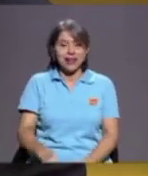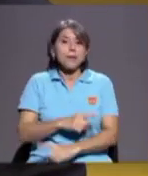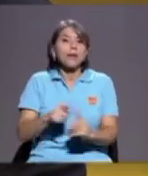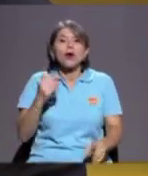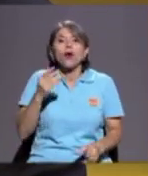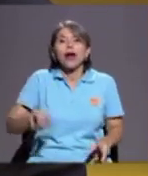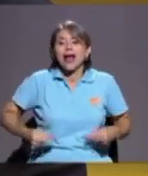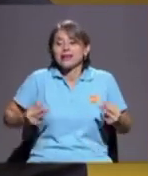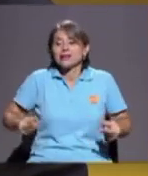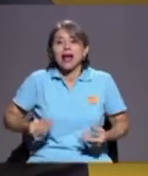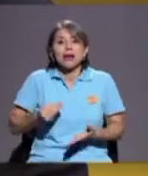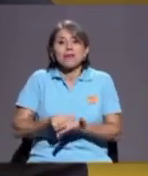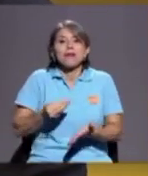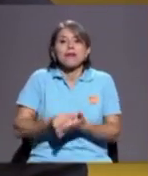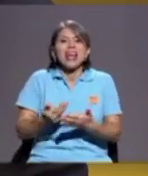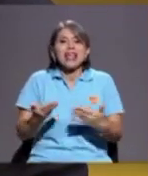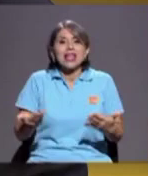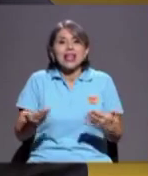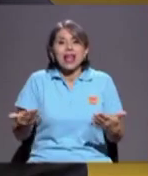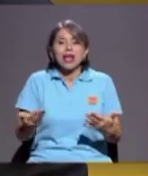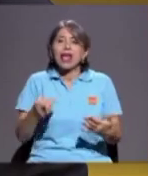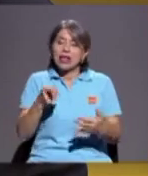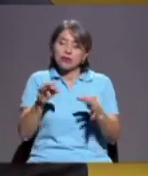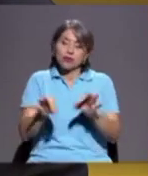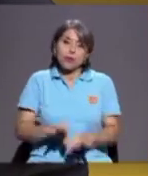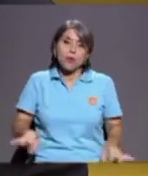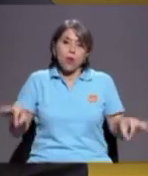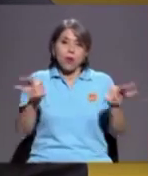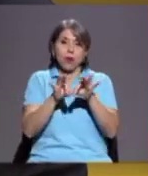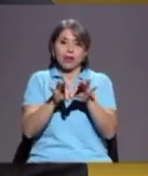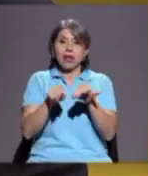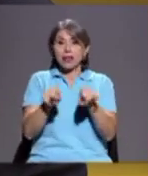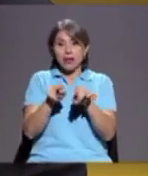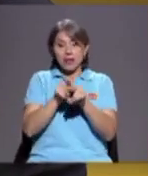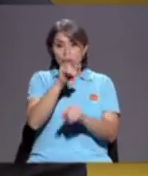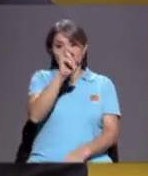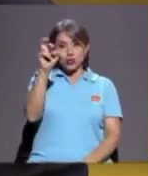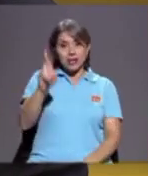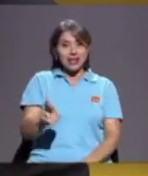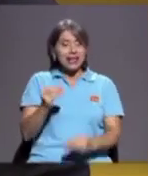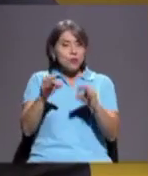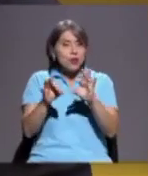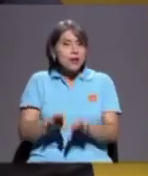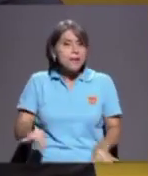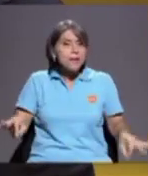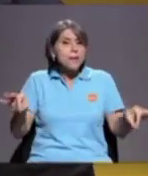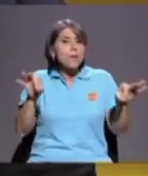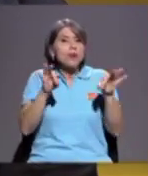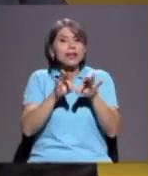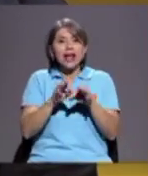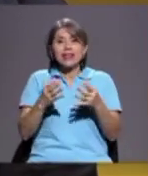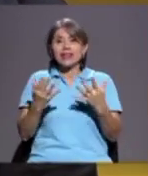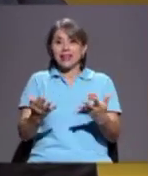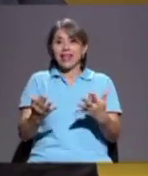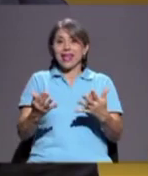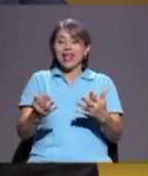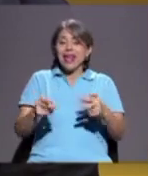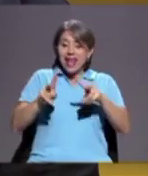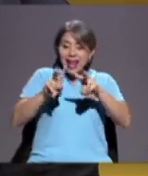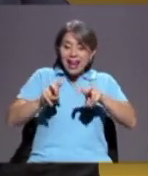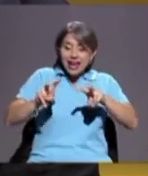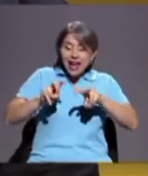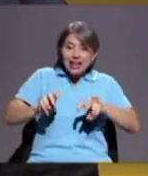qué, ¿verdad? Hay un asunto que es importante para Costa Rica que creo que en algún momento debería hacerlo, ¿verdad? El análisis costo-beneficio de la educación.